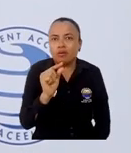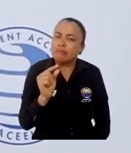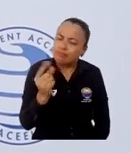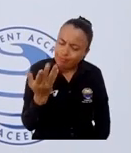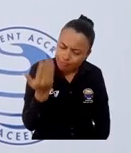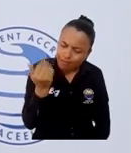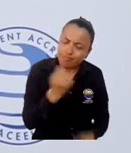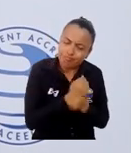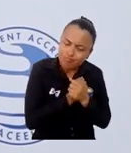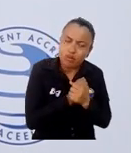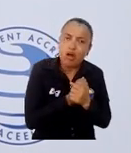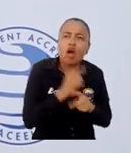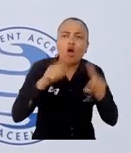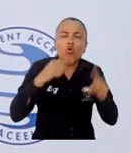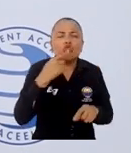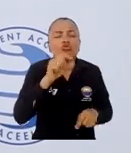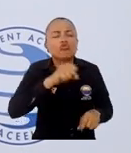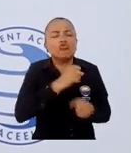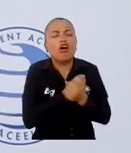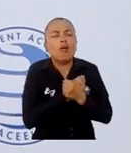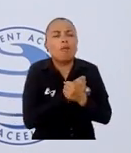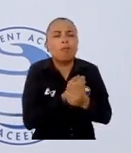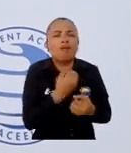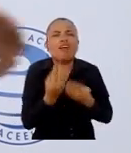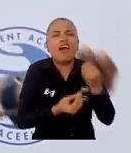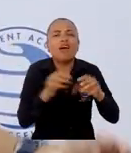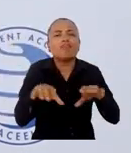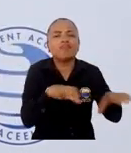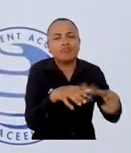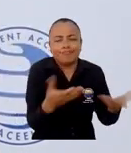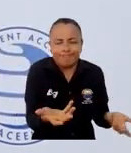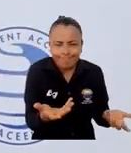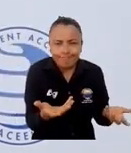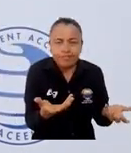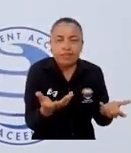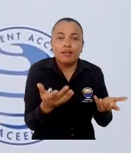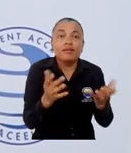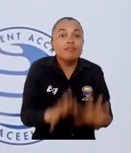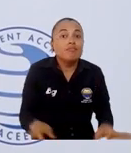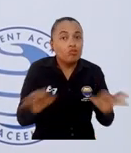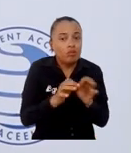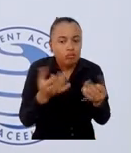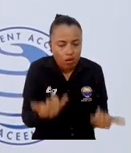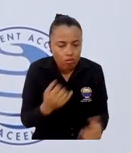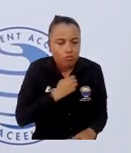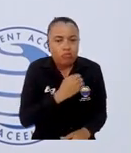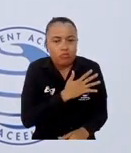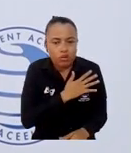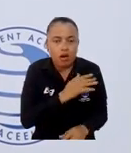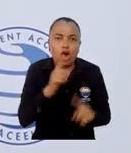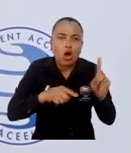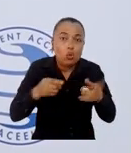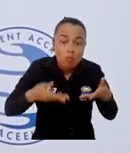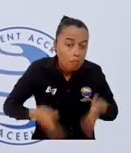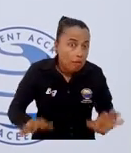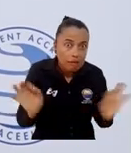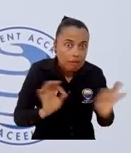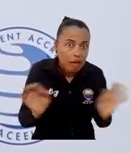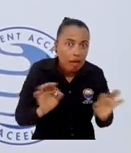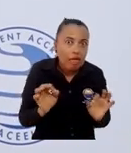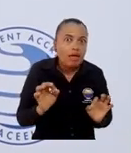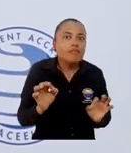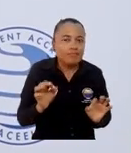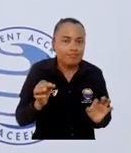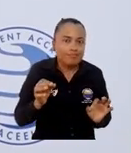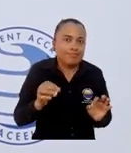más. El samario es mucho de yo quiero a Santa Marta, pero ¿qué haces por Santa Marta de verdad? Entonces, esto es una oportunidad de hacer. Los que no son de aquí por